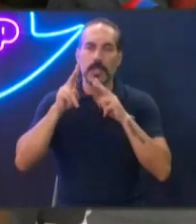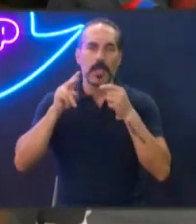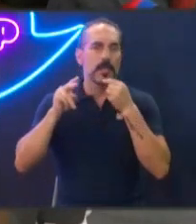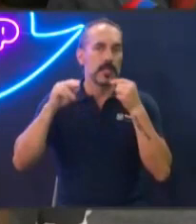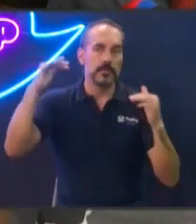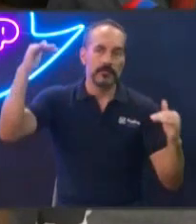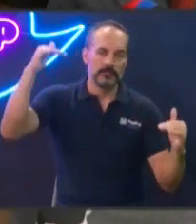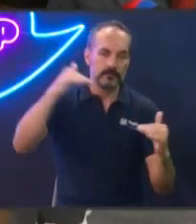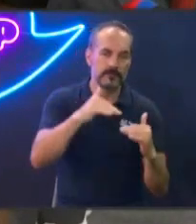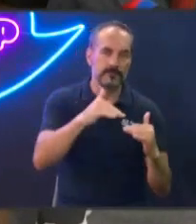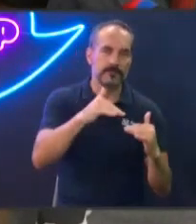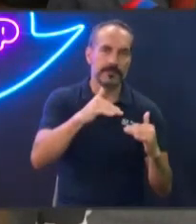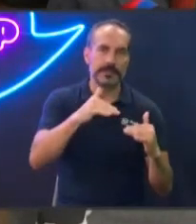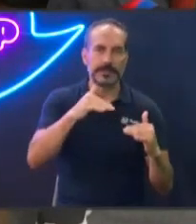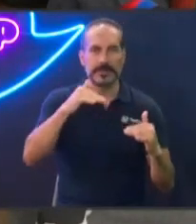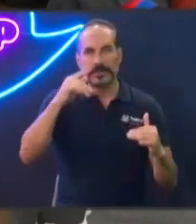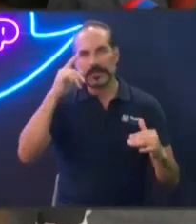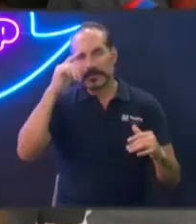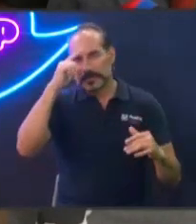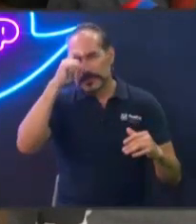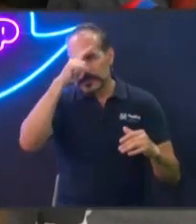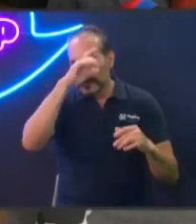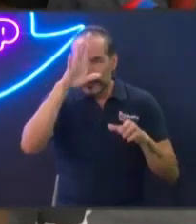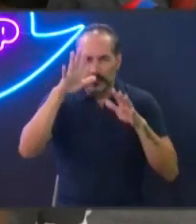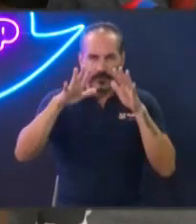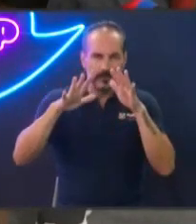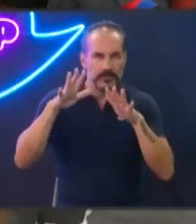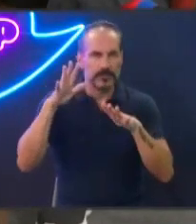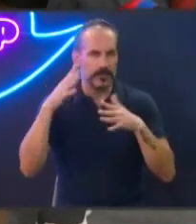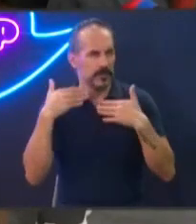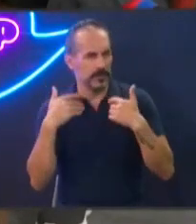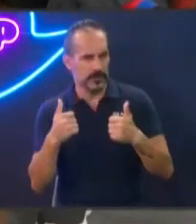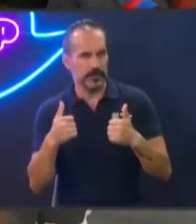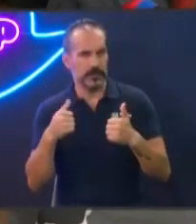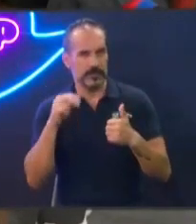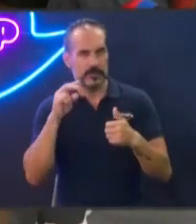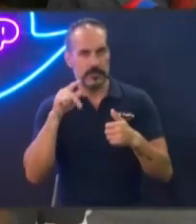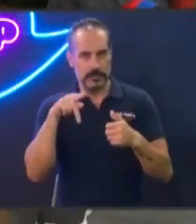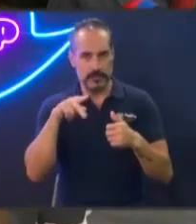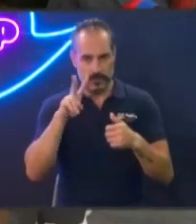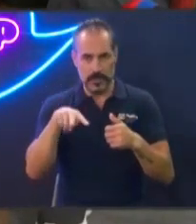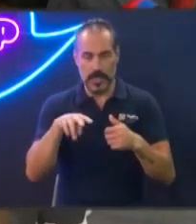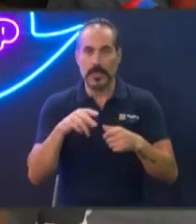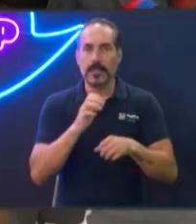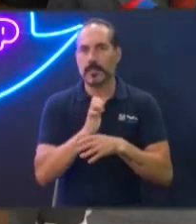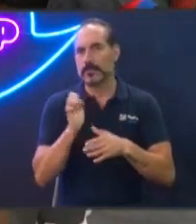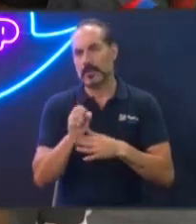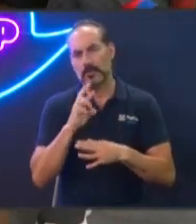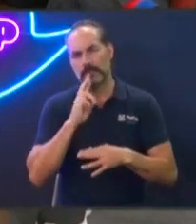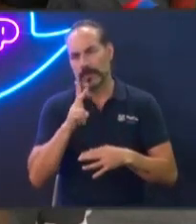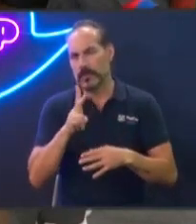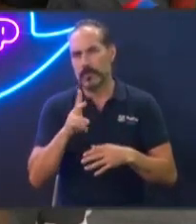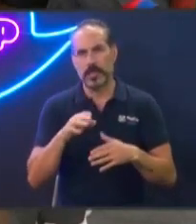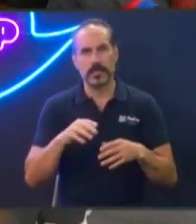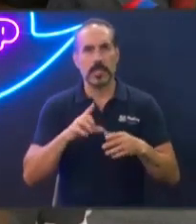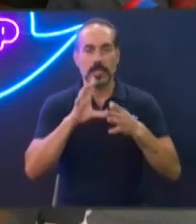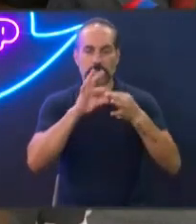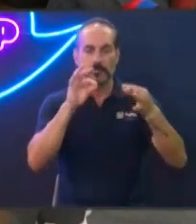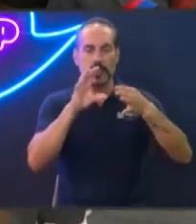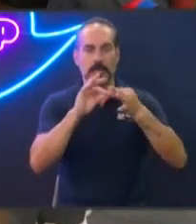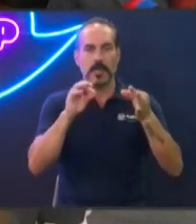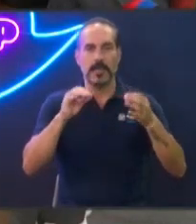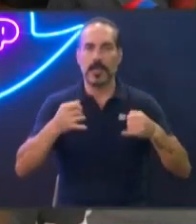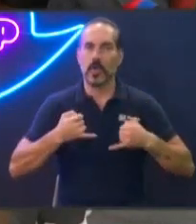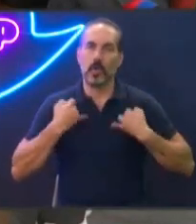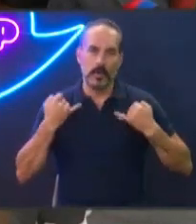tenemos de eh las brechas que generacionales o de ciertos aspectos creo que obviamente tiene que haber muy buena dirección